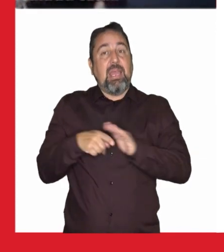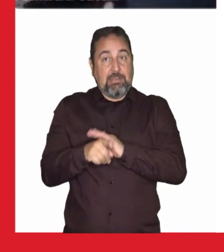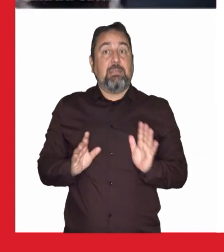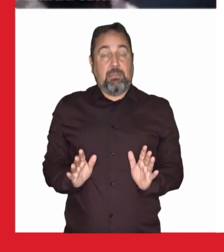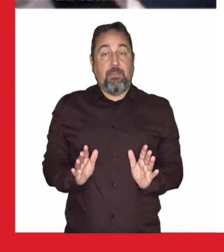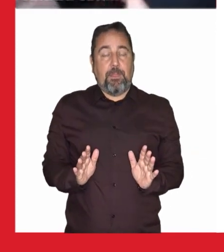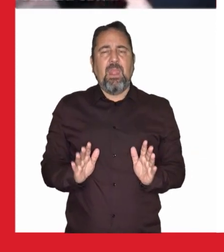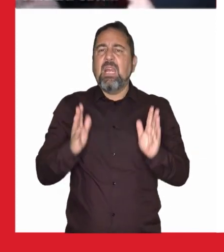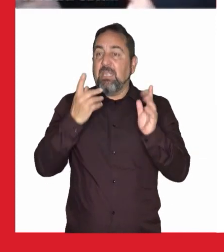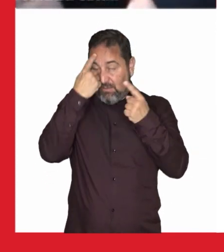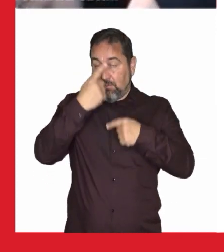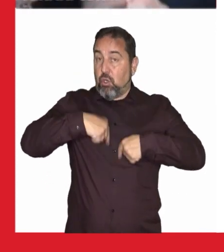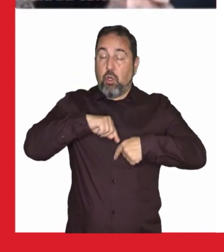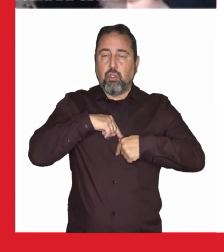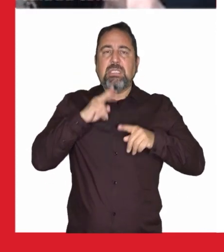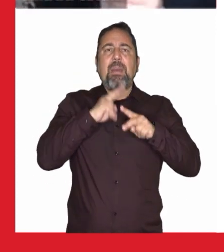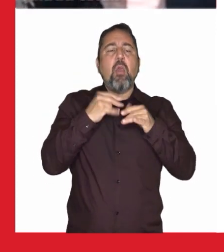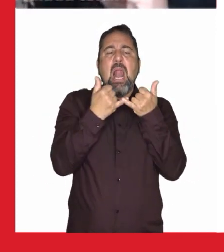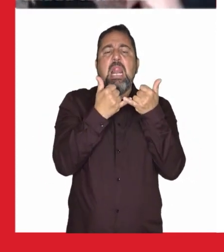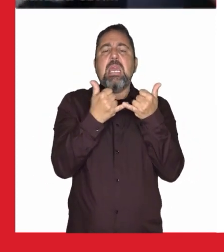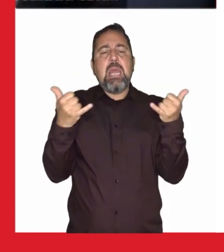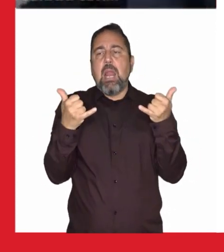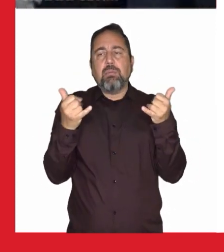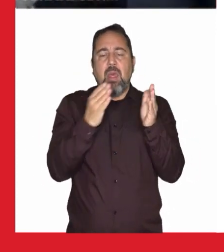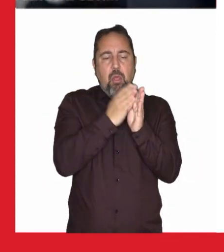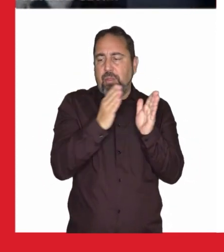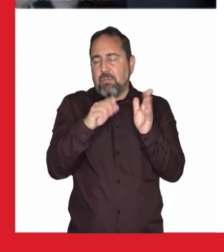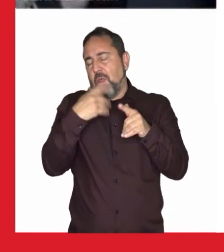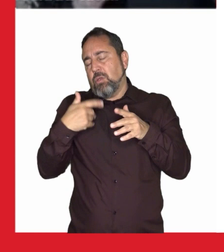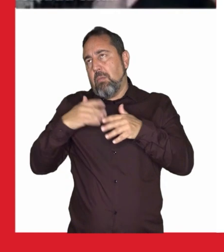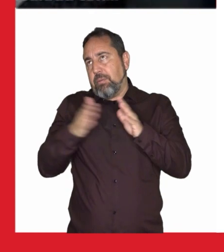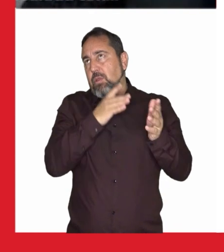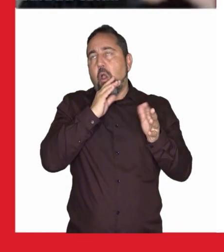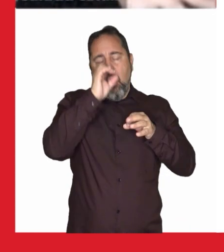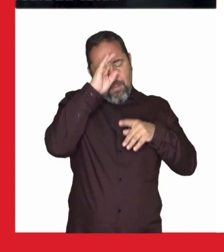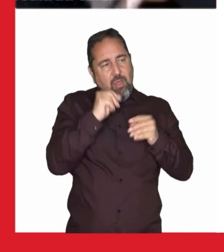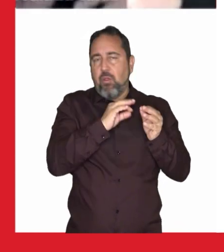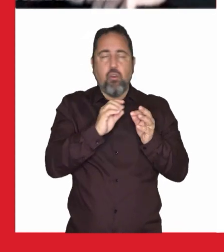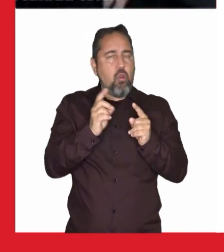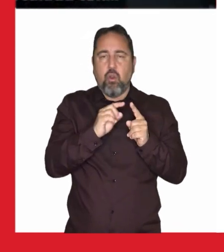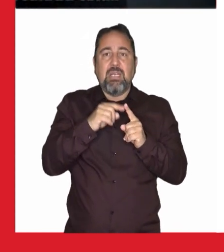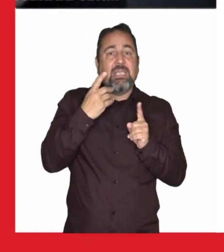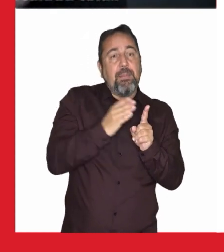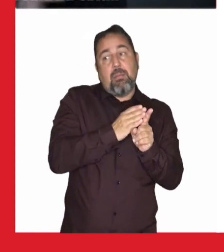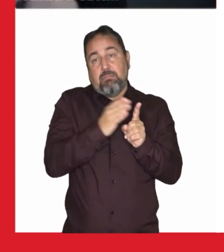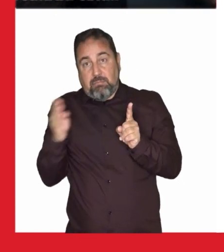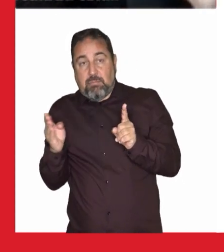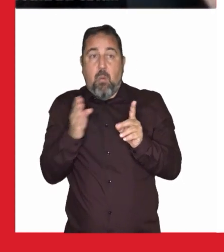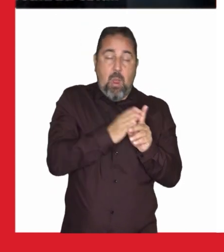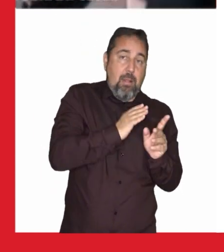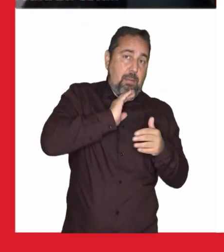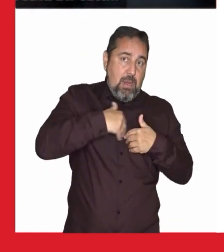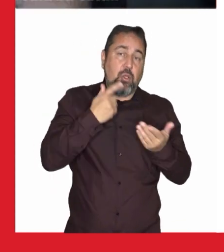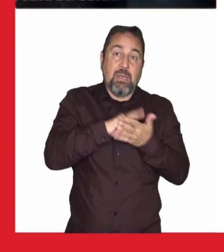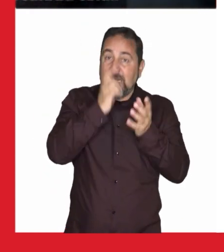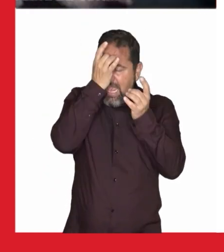me dedico a ejecutar. ¿De acuerdo? Sabéis que nosotros no somos nada lineales, no es se ordena, luego se ejecuta y ya me lo olvido de ordenar,